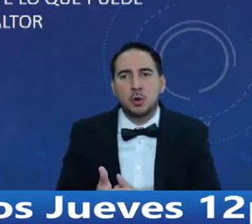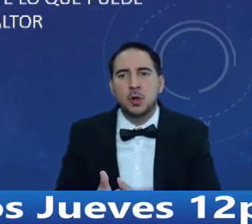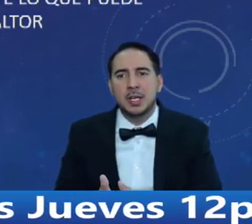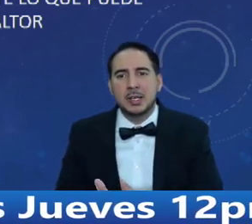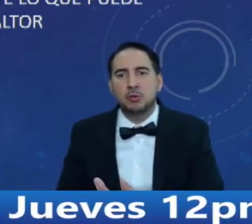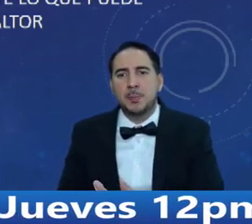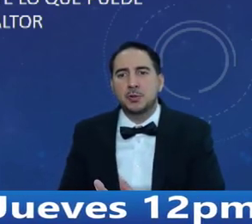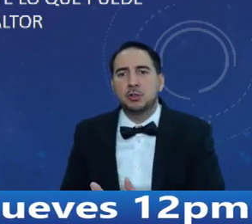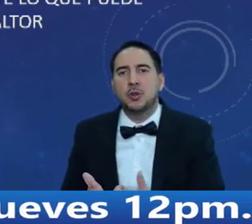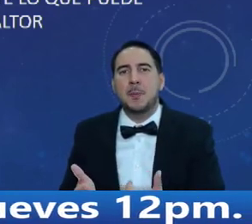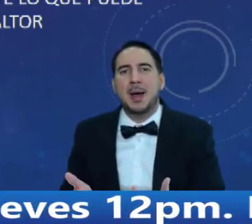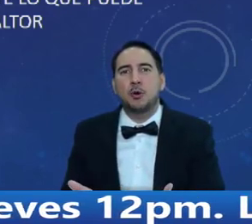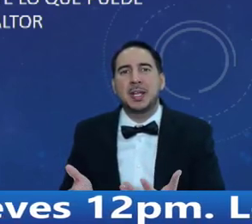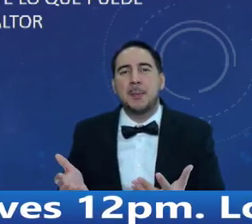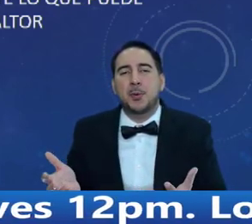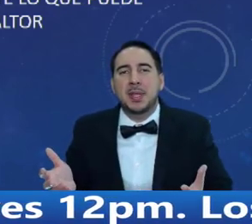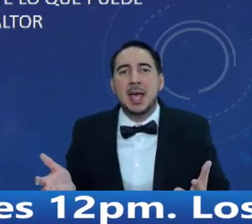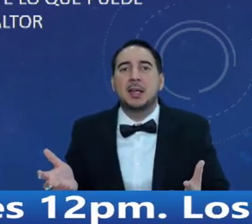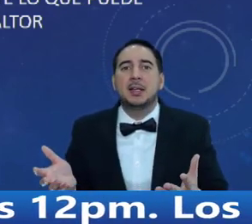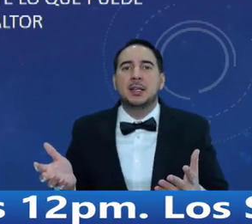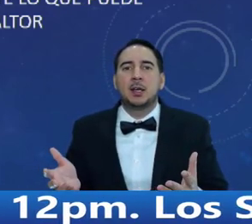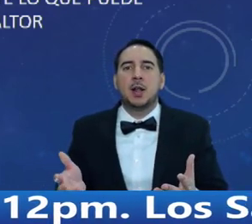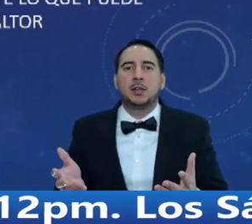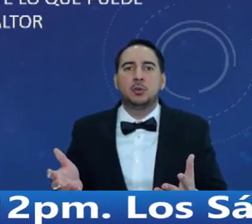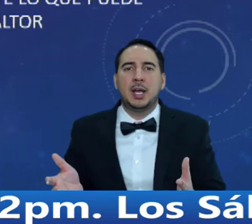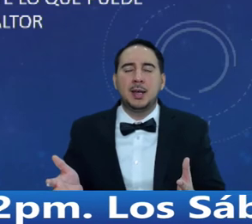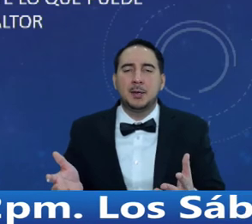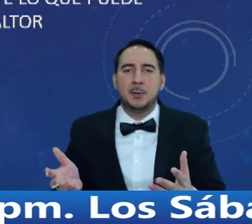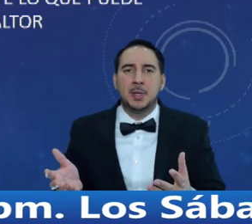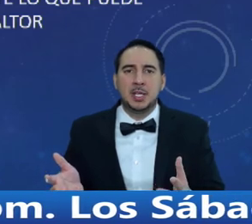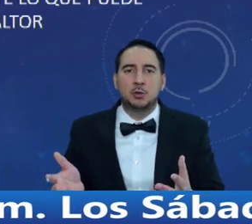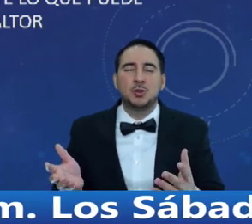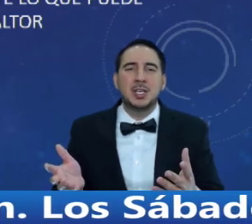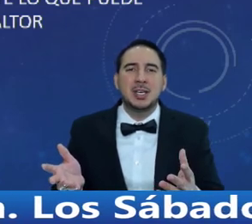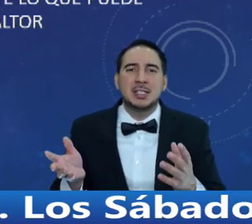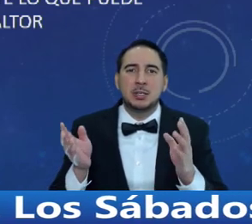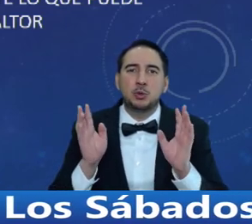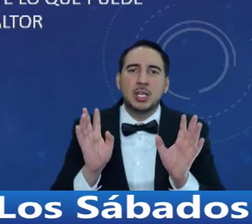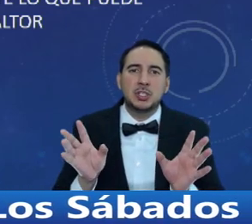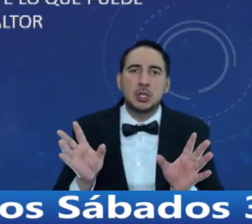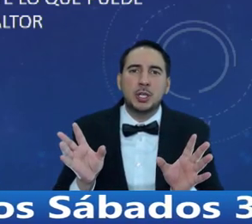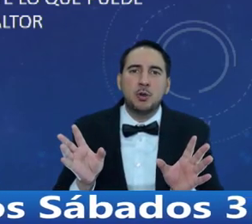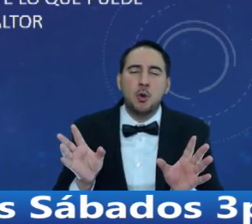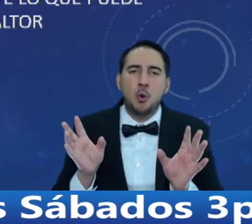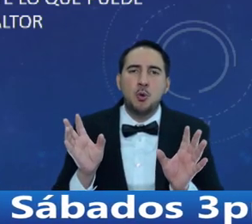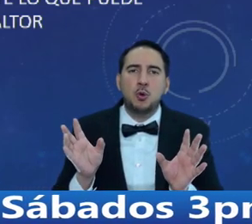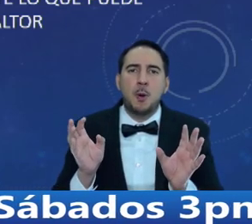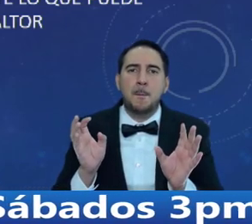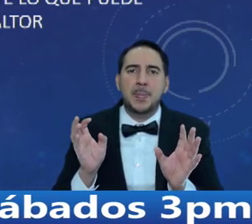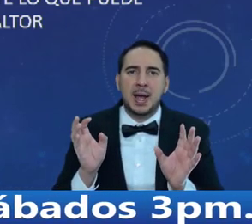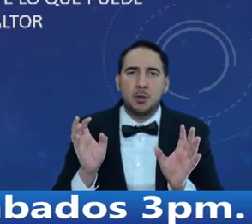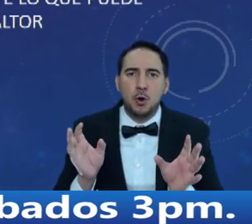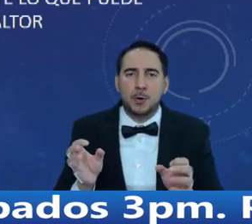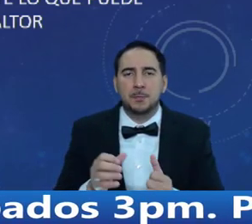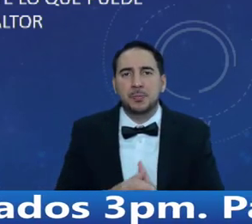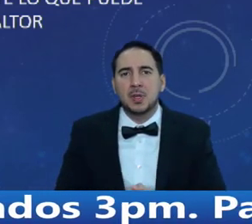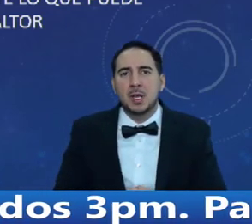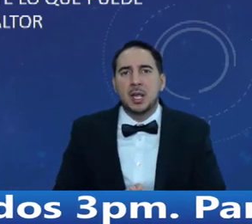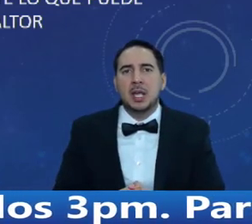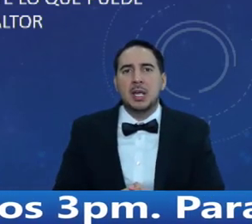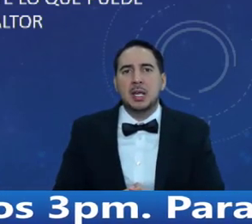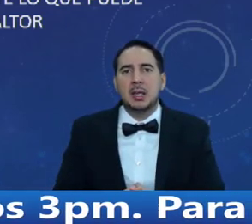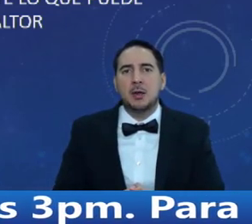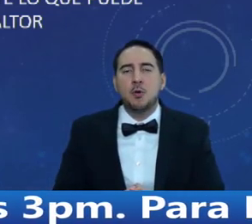.5 y un 3 por ciento del valor de la propiedad que es la que tú estás vendiendo. Entonces, si usted, si yo tengo un comprador,